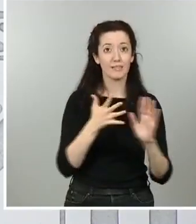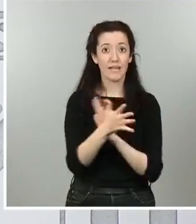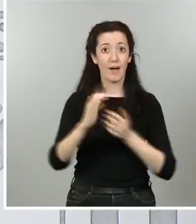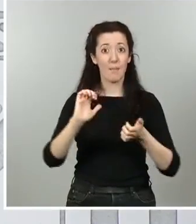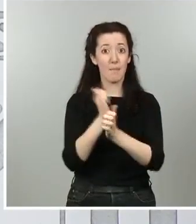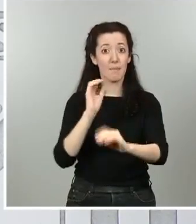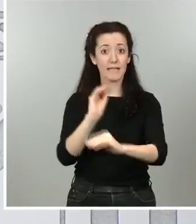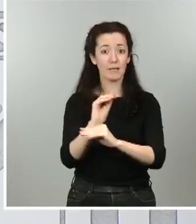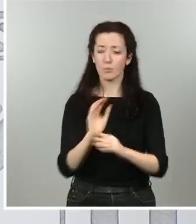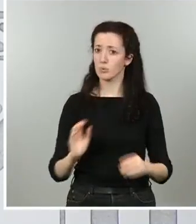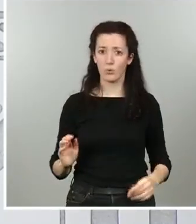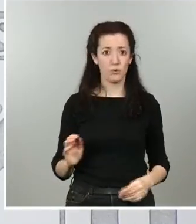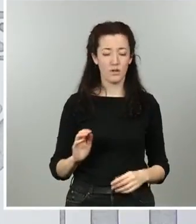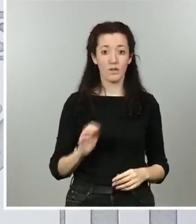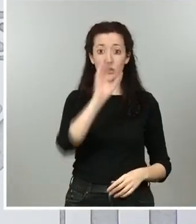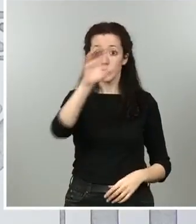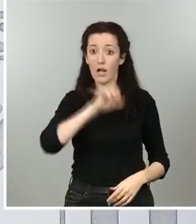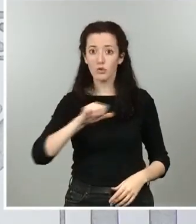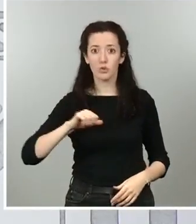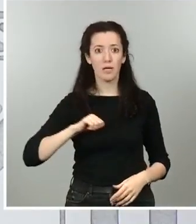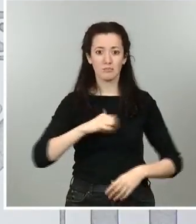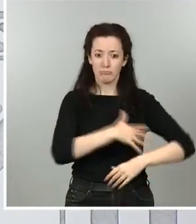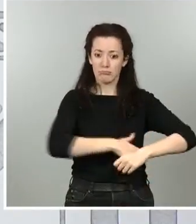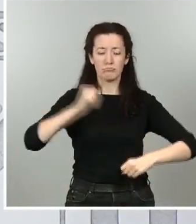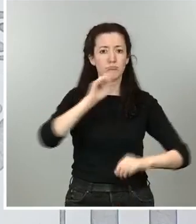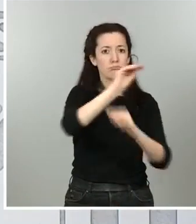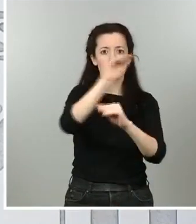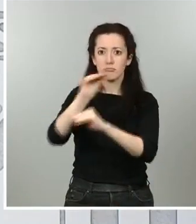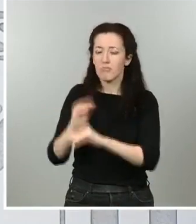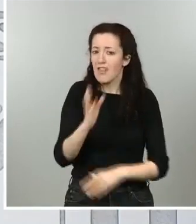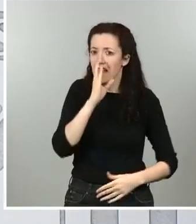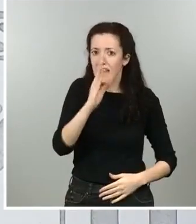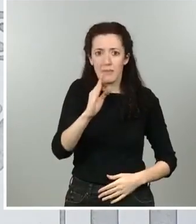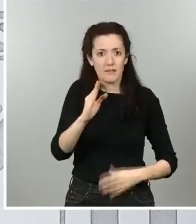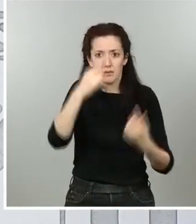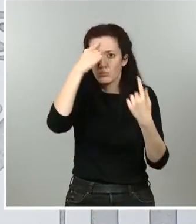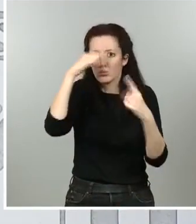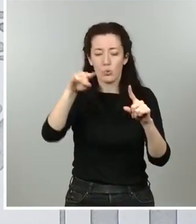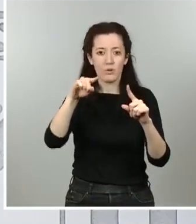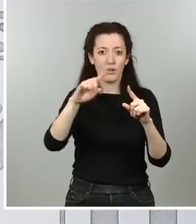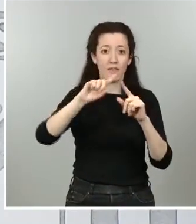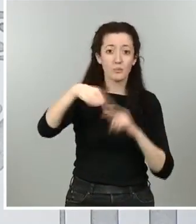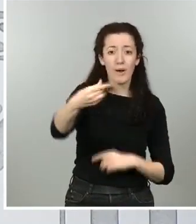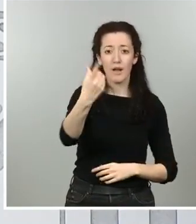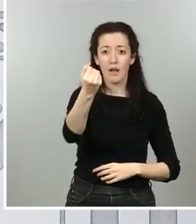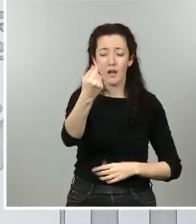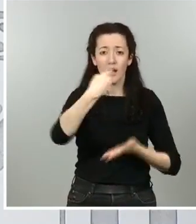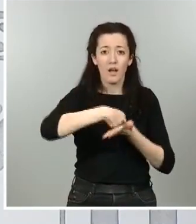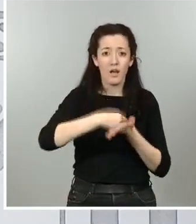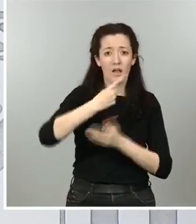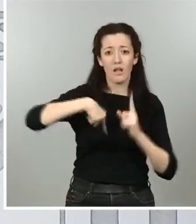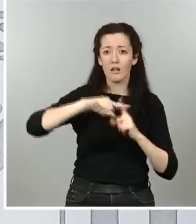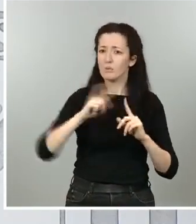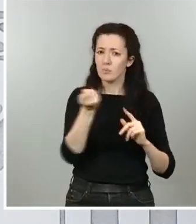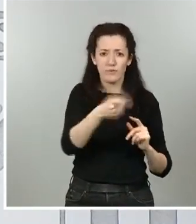las comunidades autónomas y que no tienen que devolver. También quiero decirle que es un fondo que no sustituye ni a